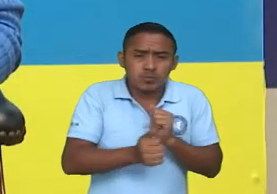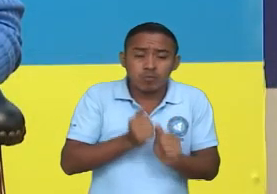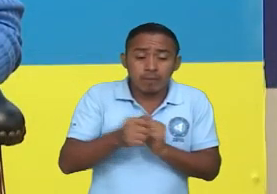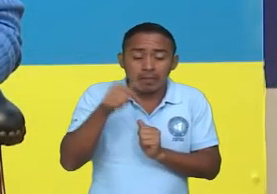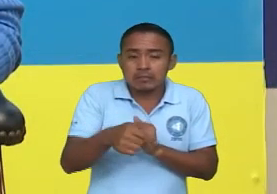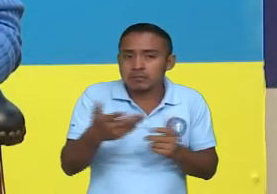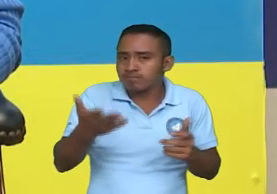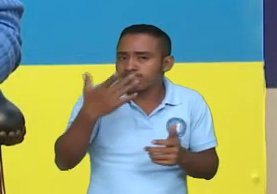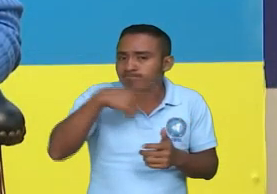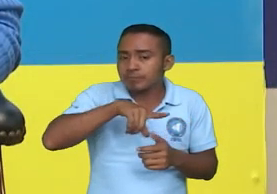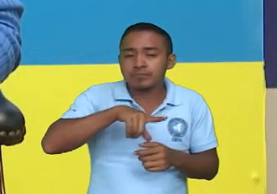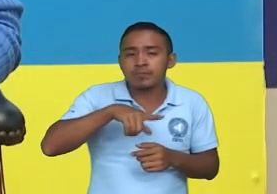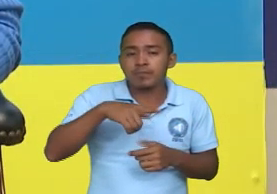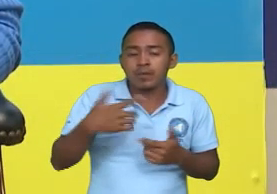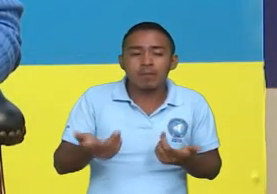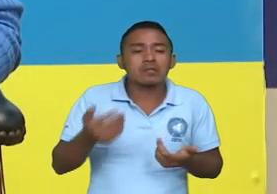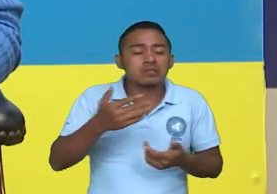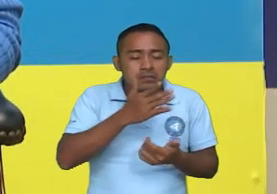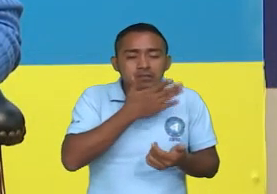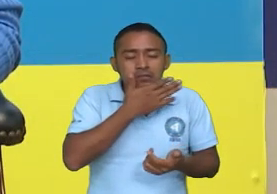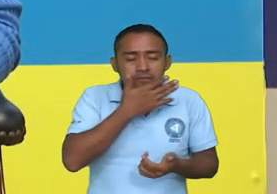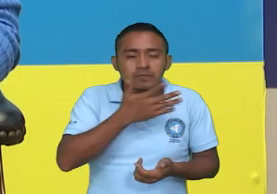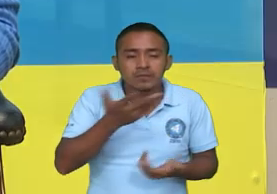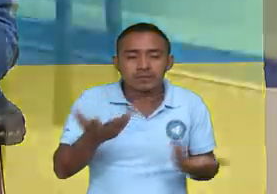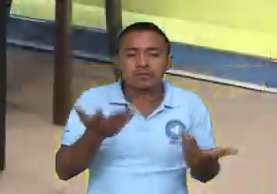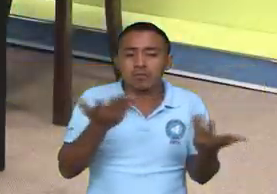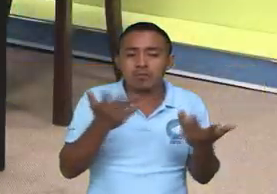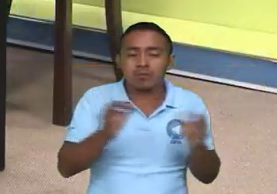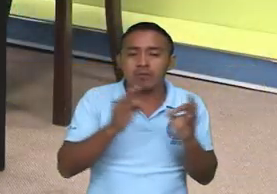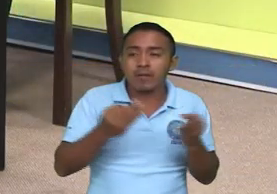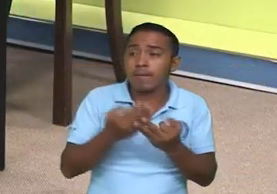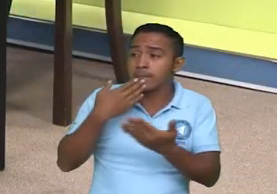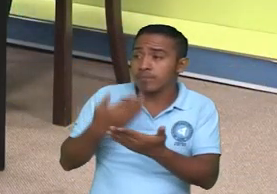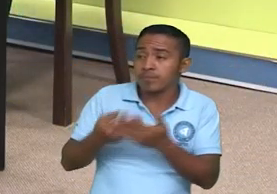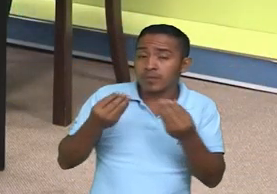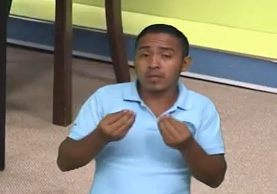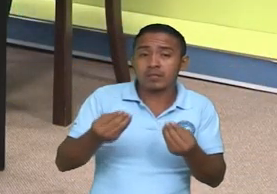estas recomendaciones y bueno, definitivamente tener una vida